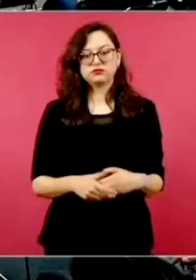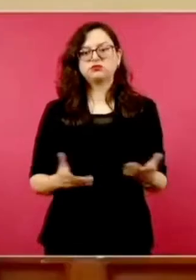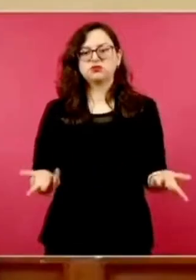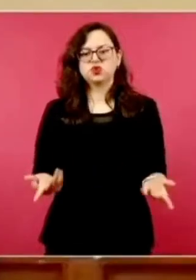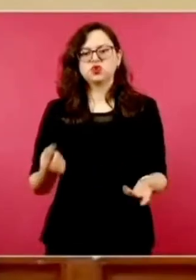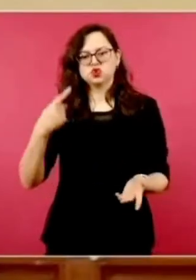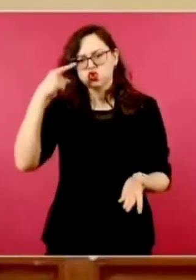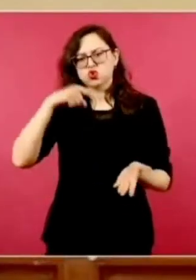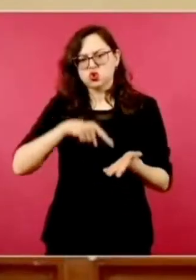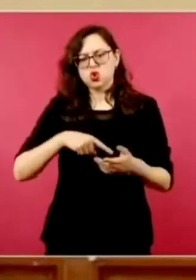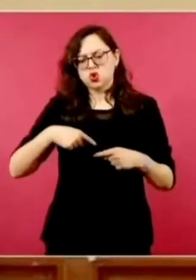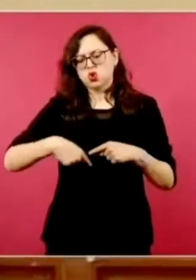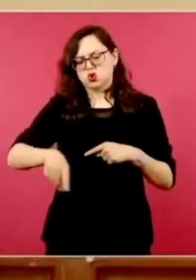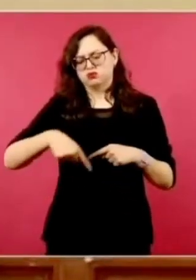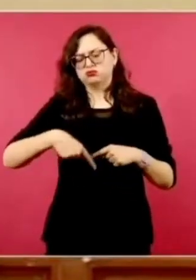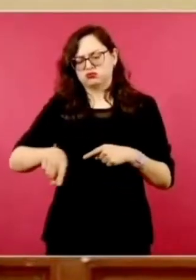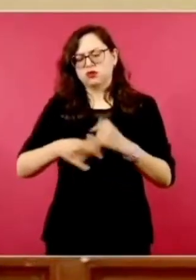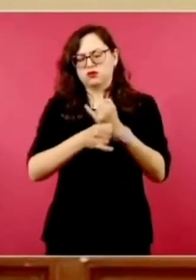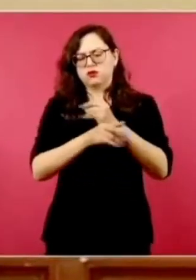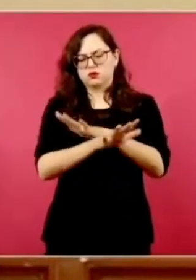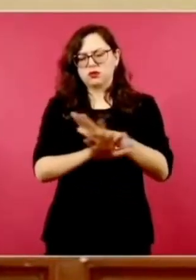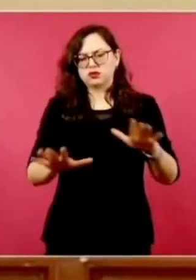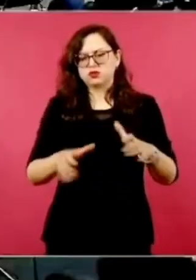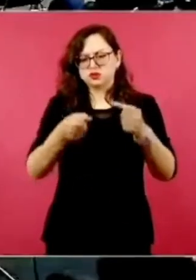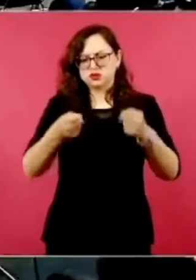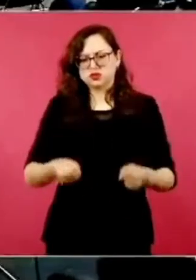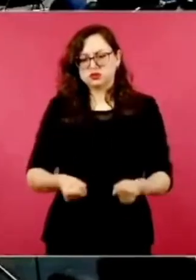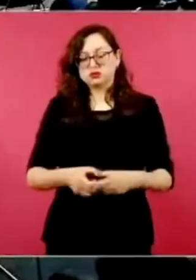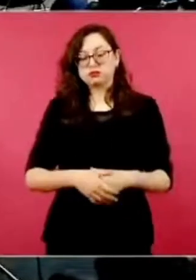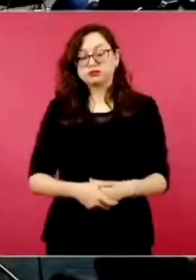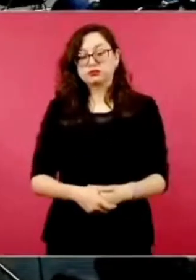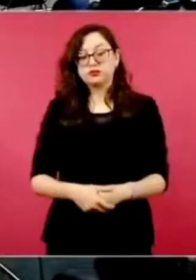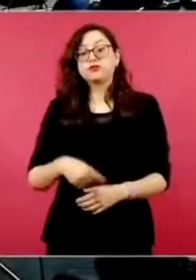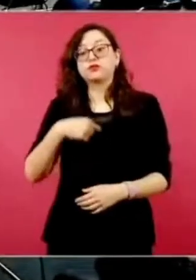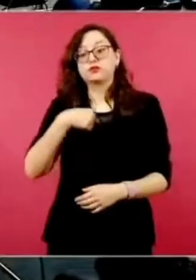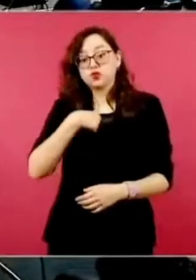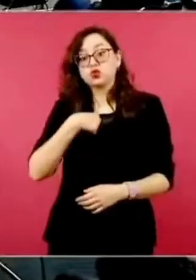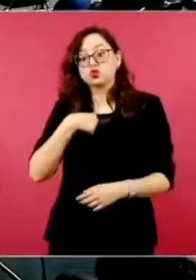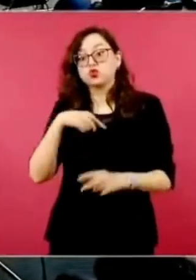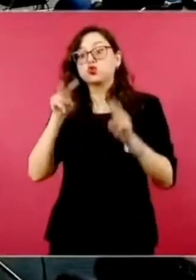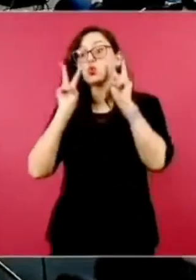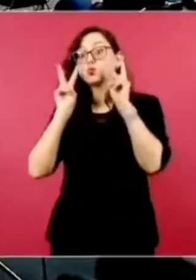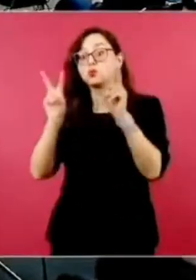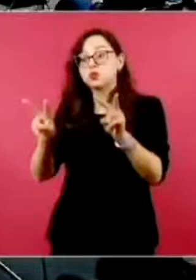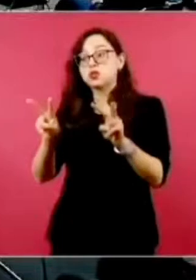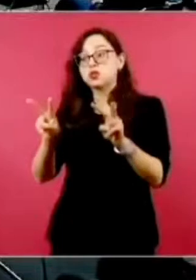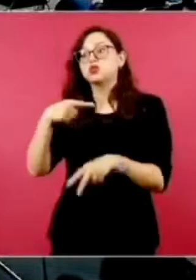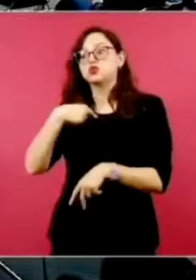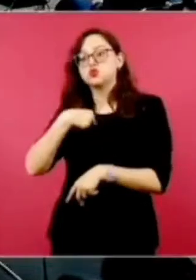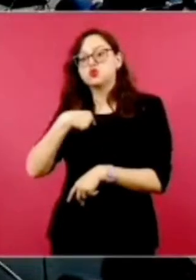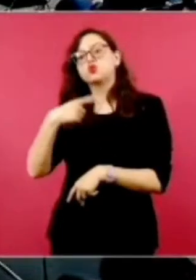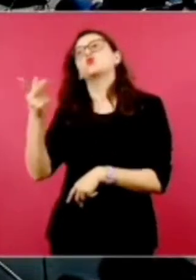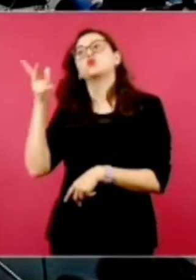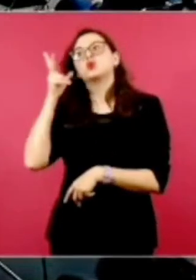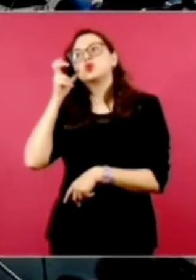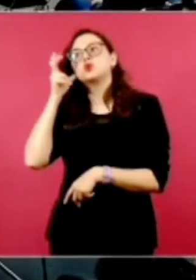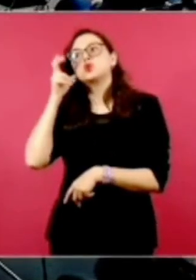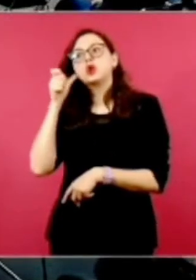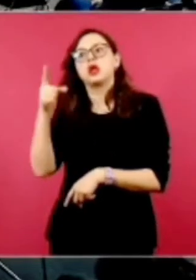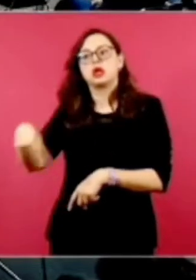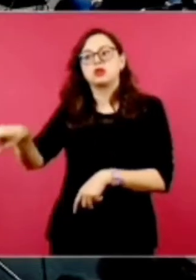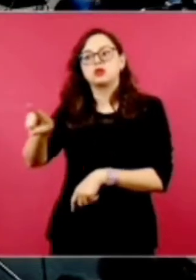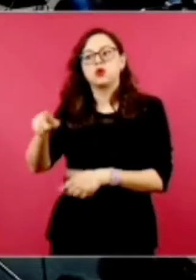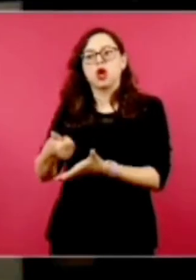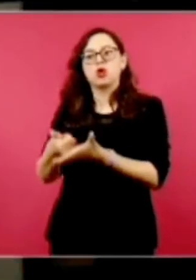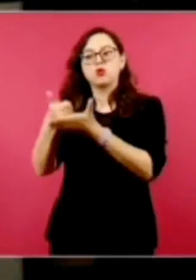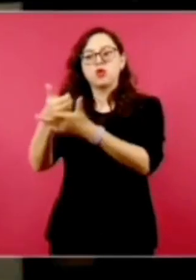la mañana, porque informamos. Personalmente yo escuché que les decían que les iban a dar la residencia, pero les han venido, los migrantes denunciaban que les han